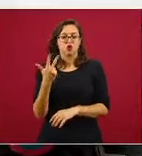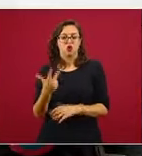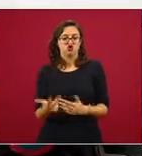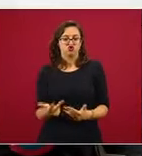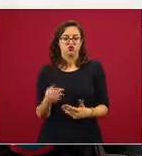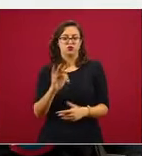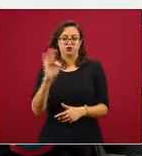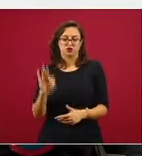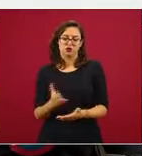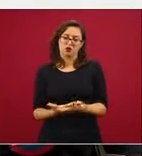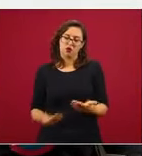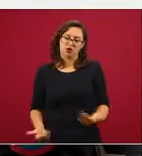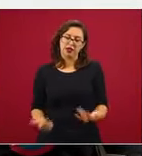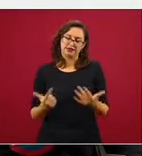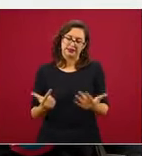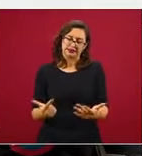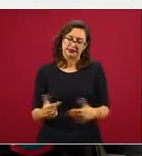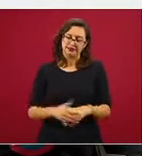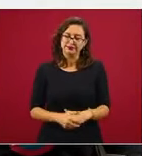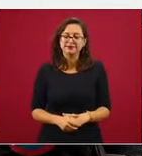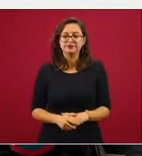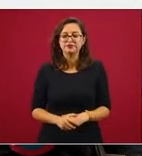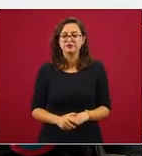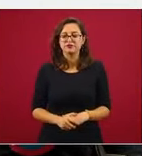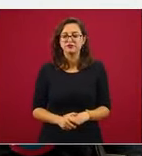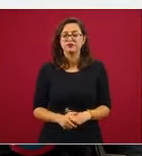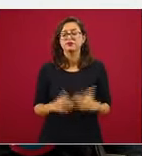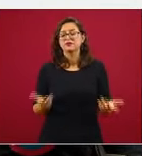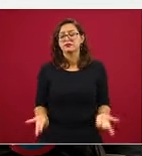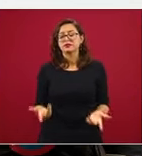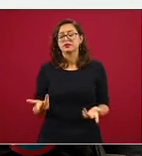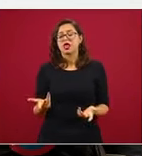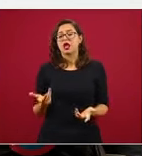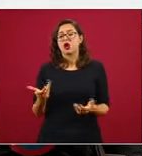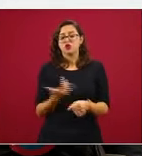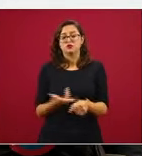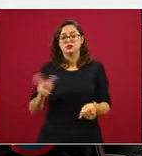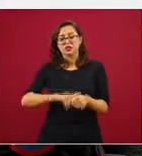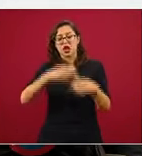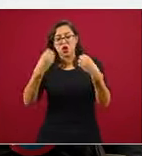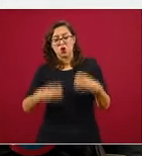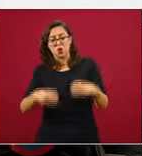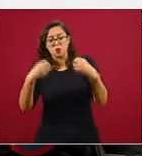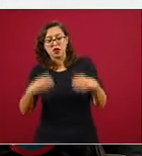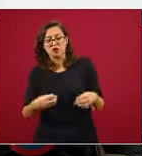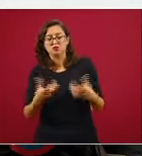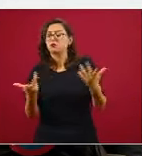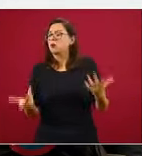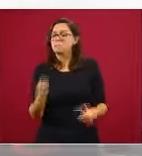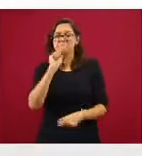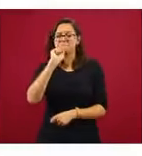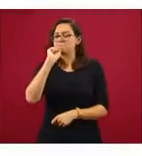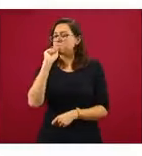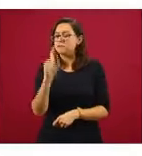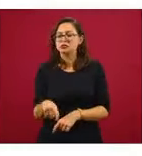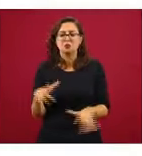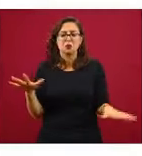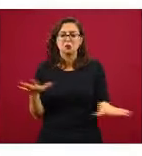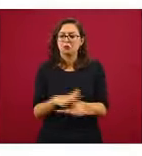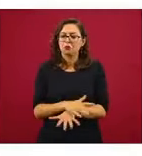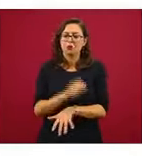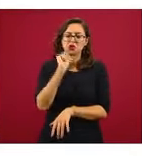8%. Vamos a ver la ocupación hospitalaria. No tenemos cambios en el porcentaje nacional, cambios